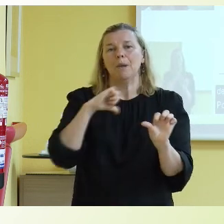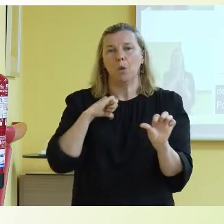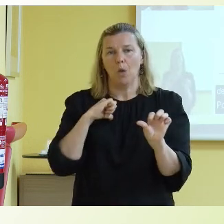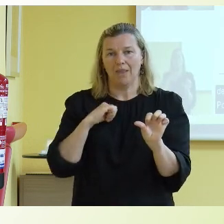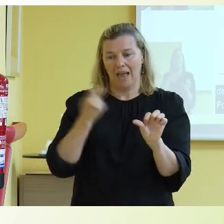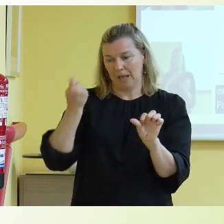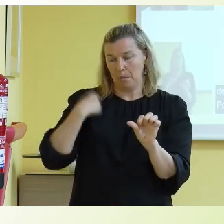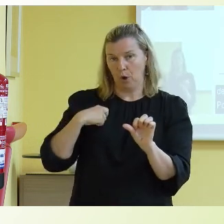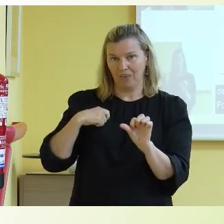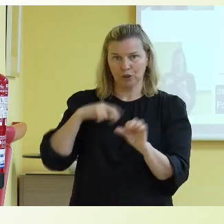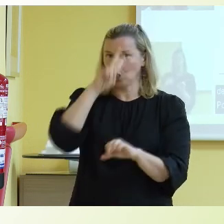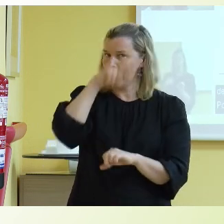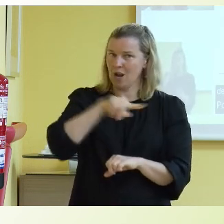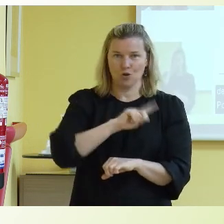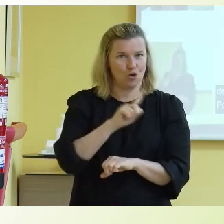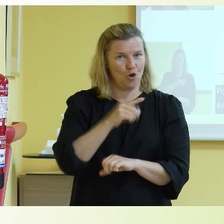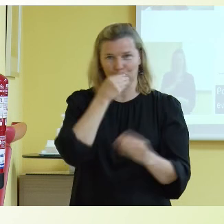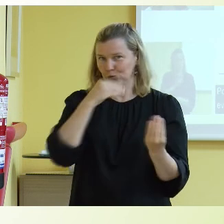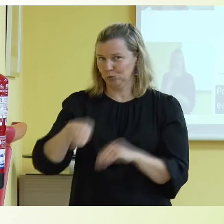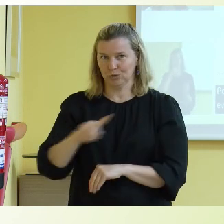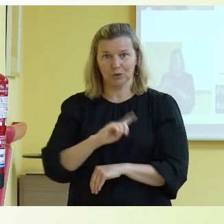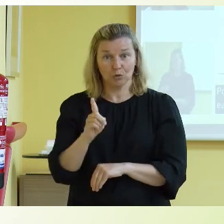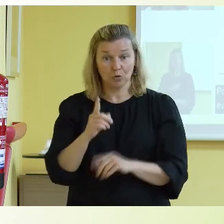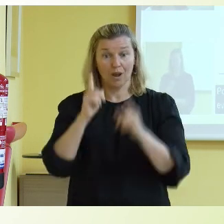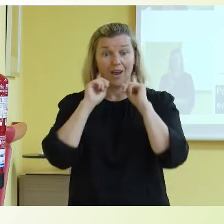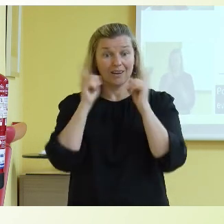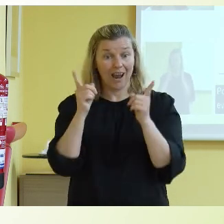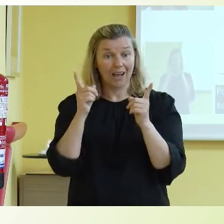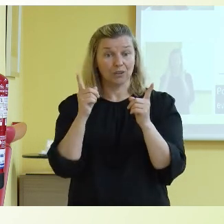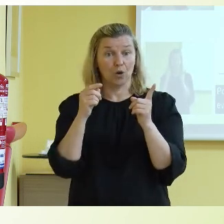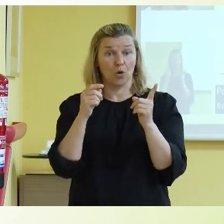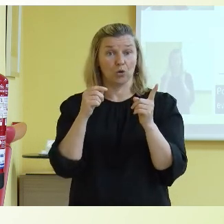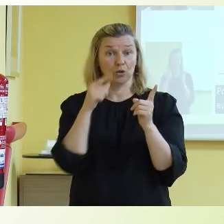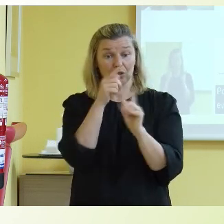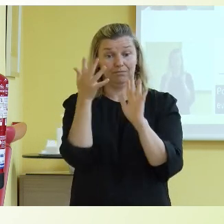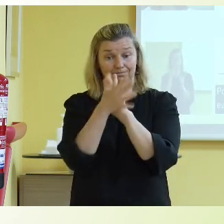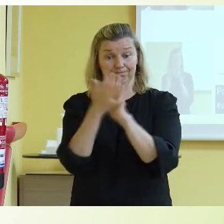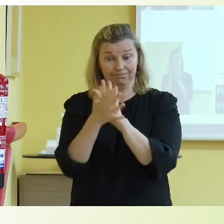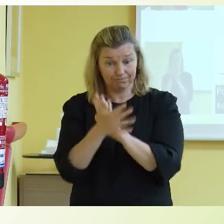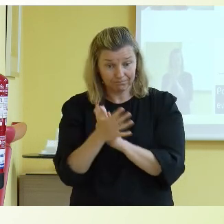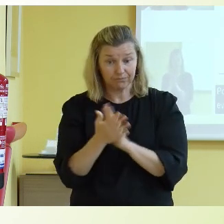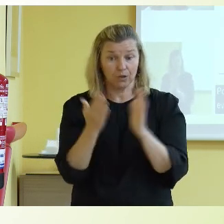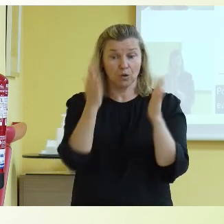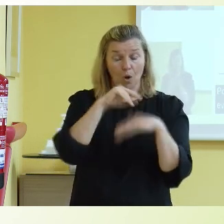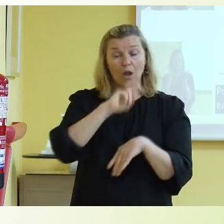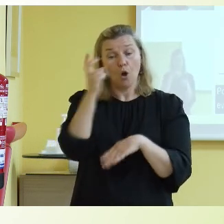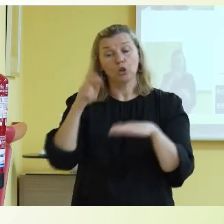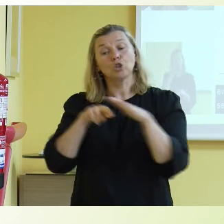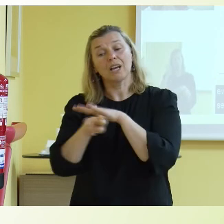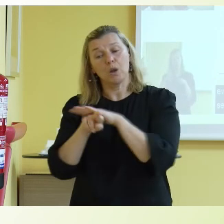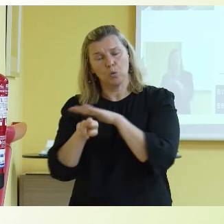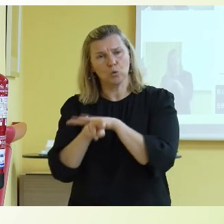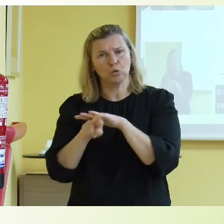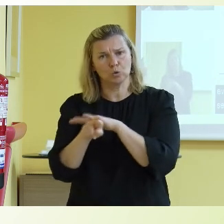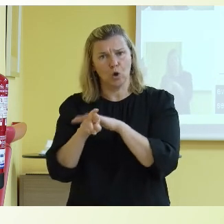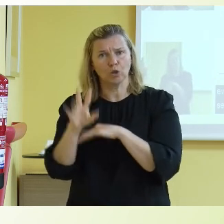profesional. En los casos en los que no se cuenta con esta descripción, hay otros recursos de Orfanet que pueden